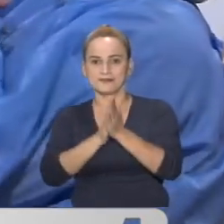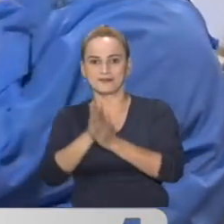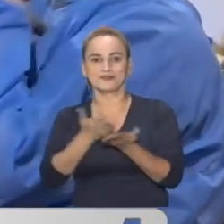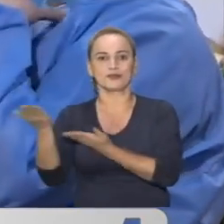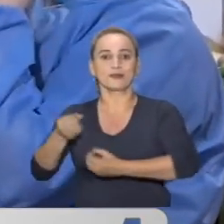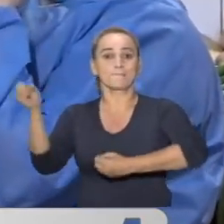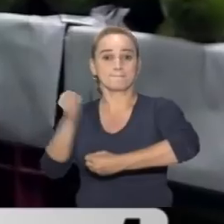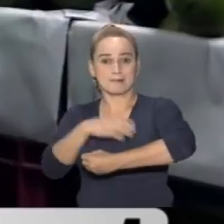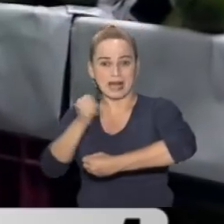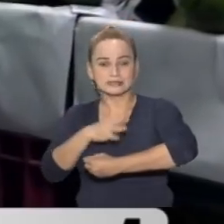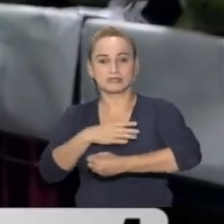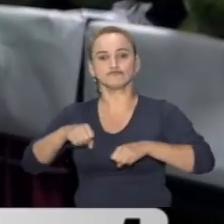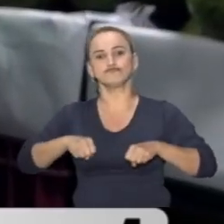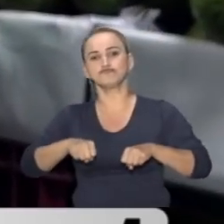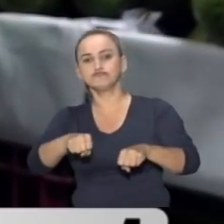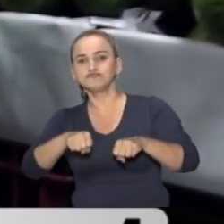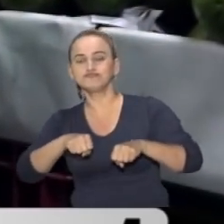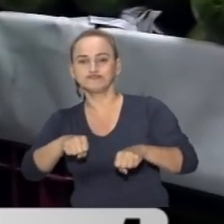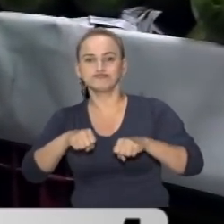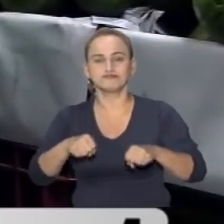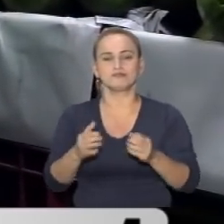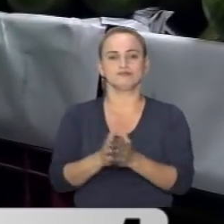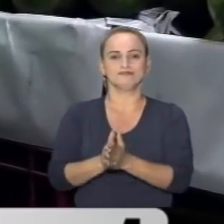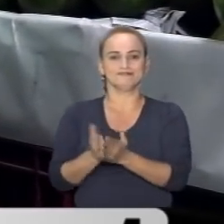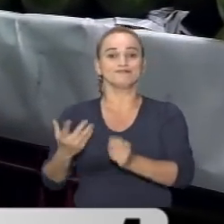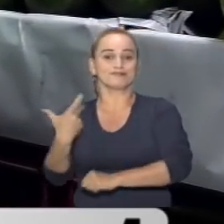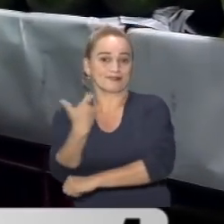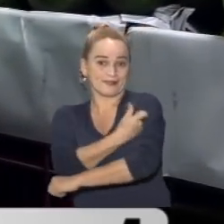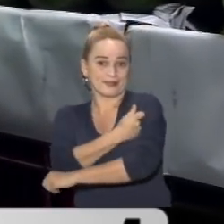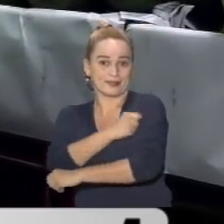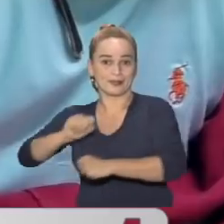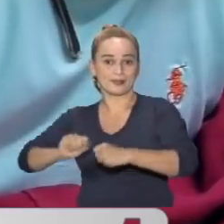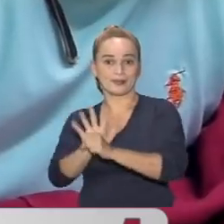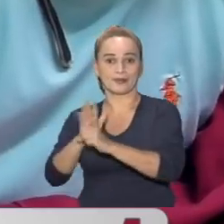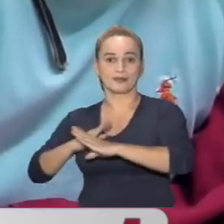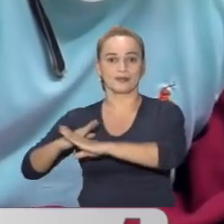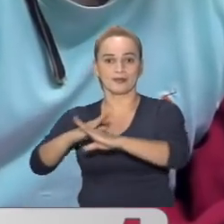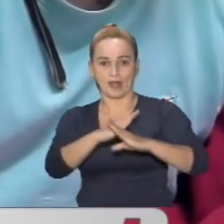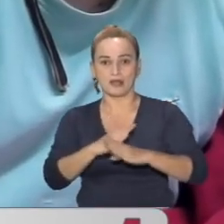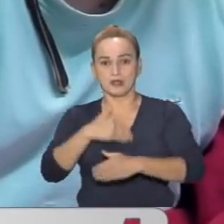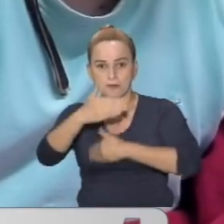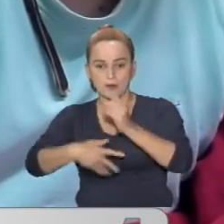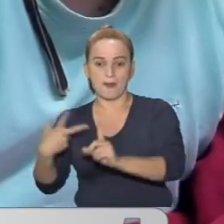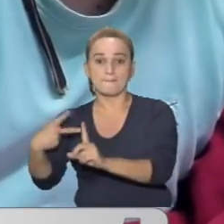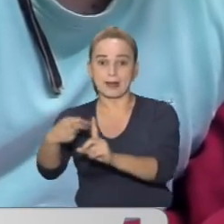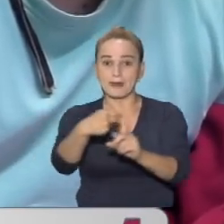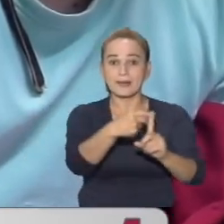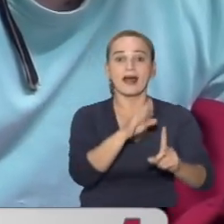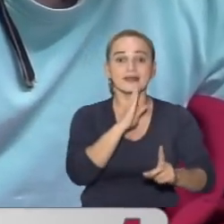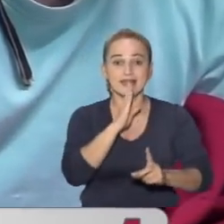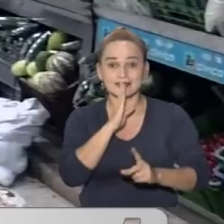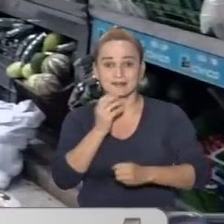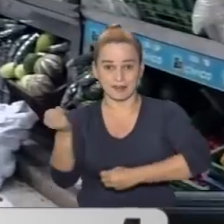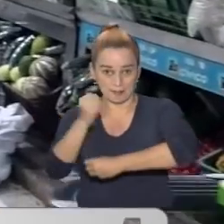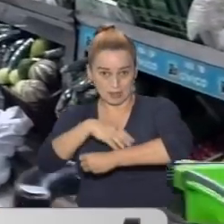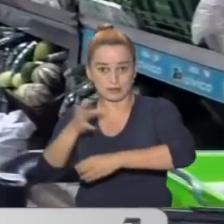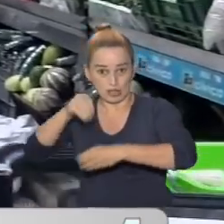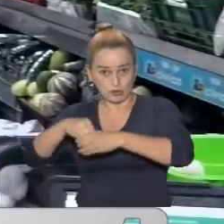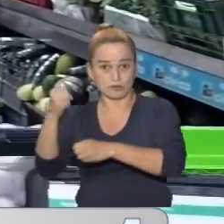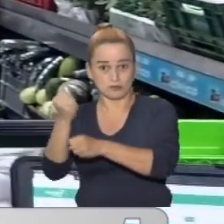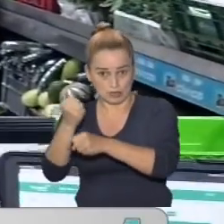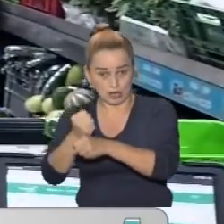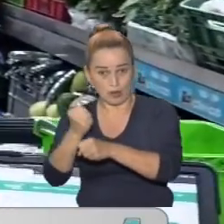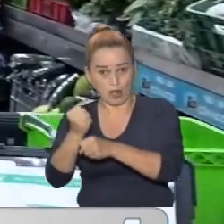estas plazas, llevaron carritos con los líquidos, con el vial contra el COVID-19 y se la empezaron a aplicar no solo a los trabajadores de estas plazas,